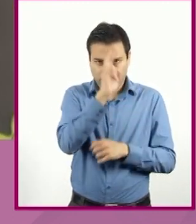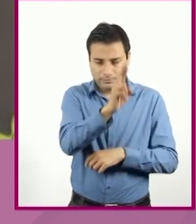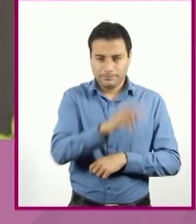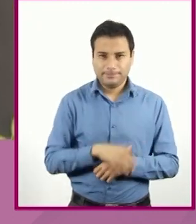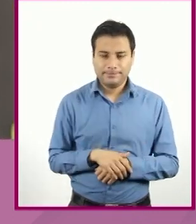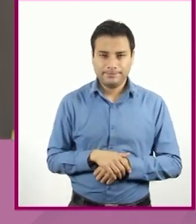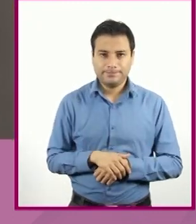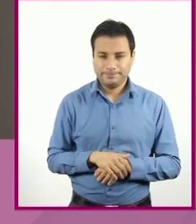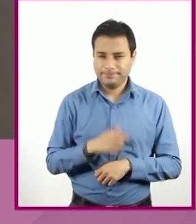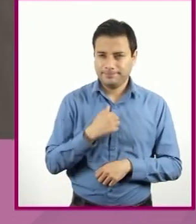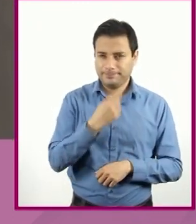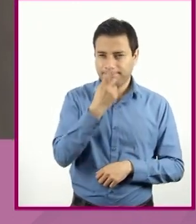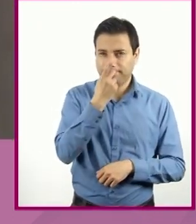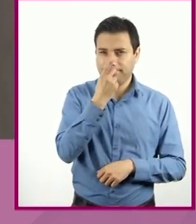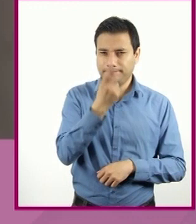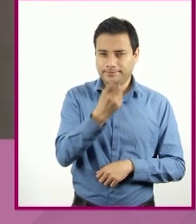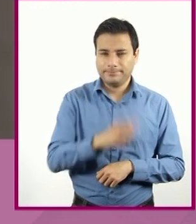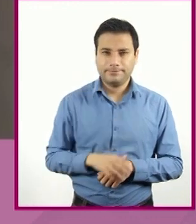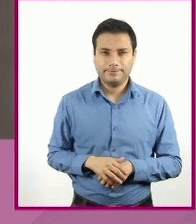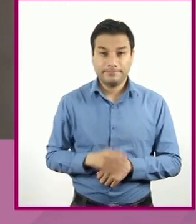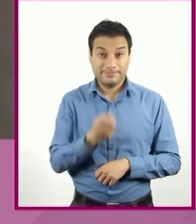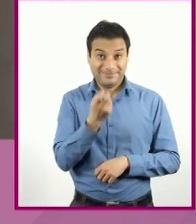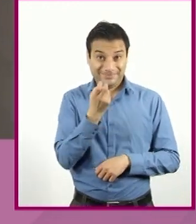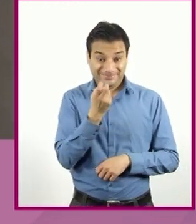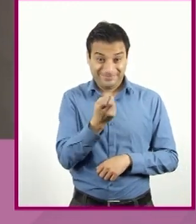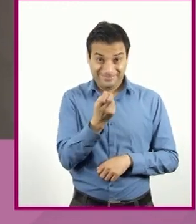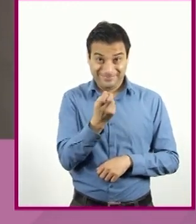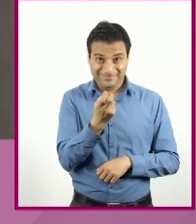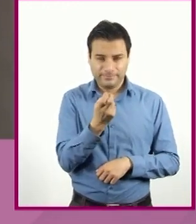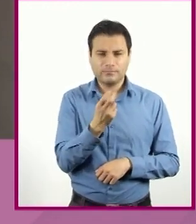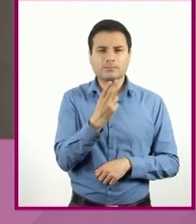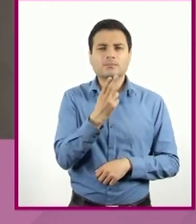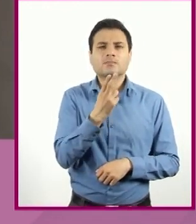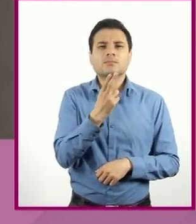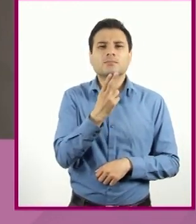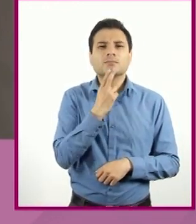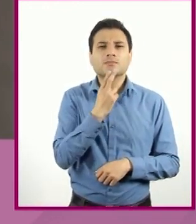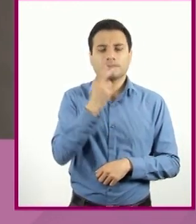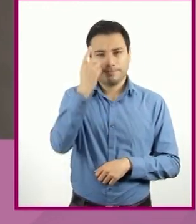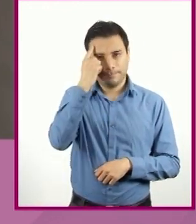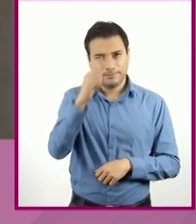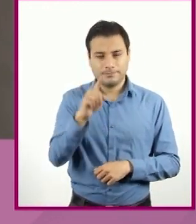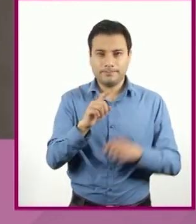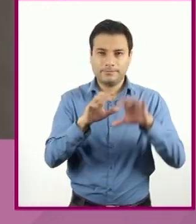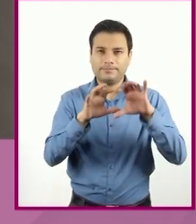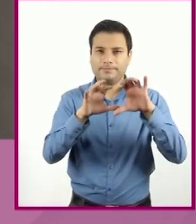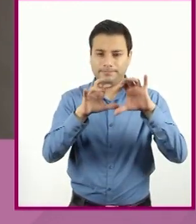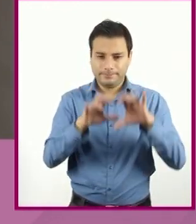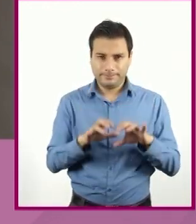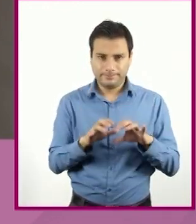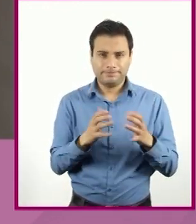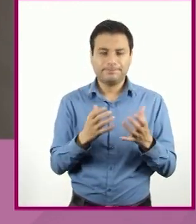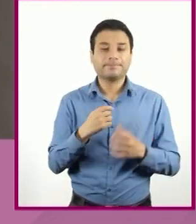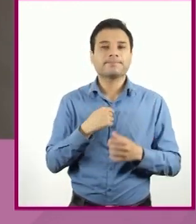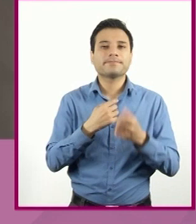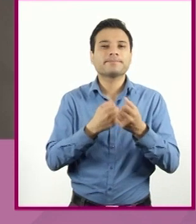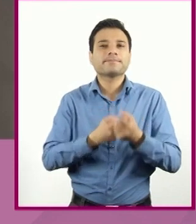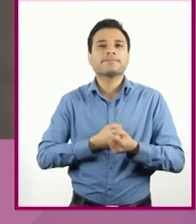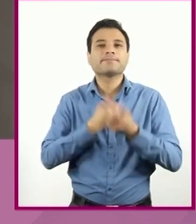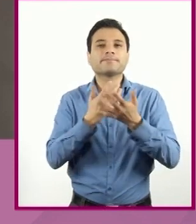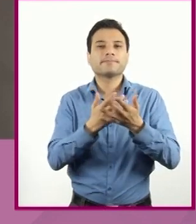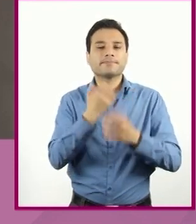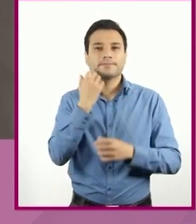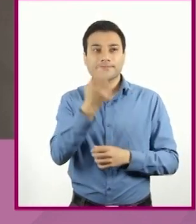Cabe señalar que este tipo de citas se usan para textos en los que se desea expresar la idea